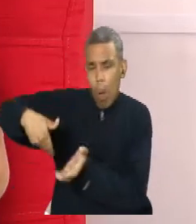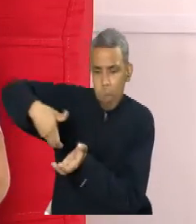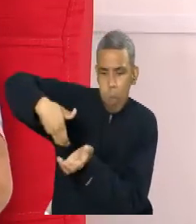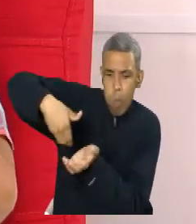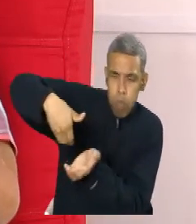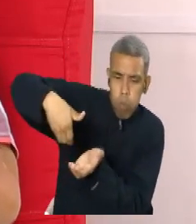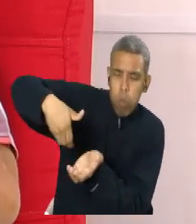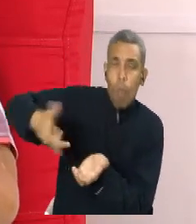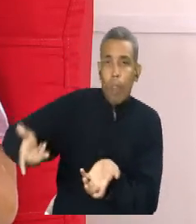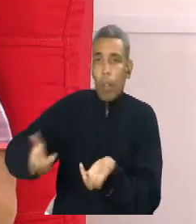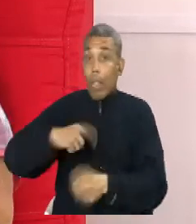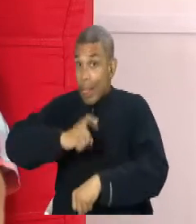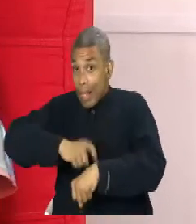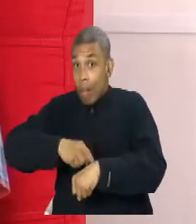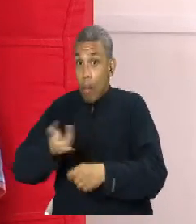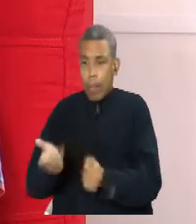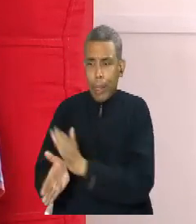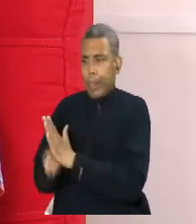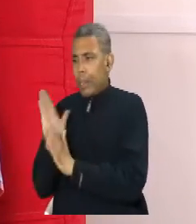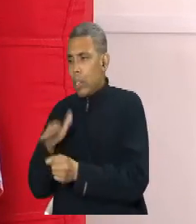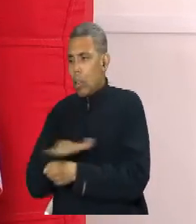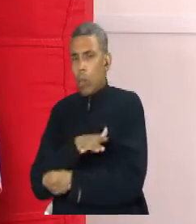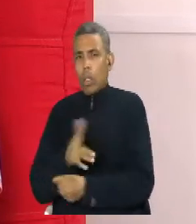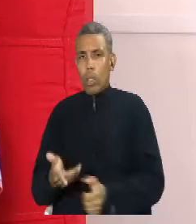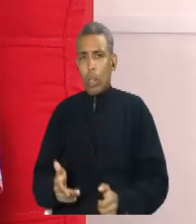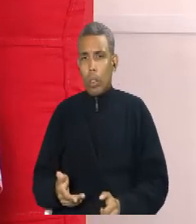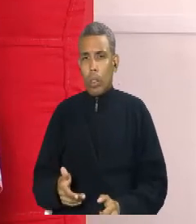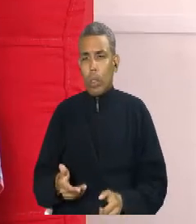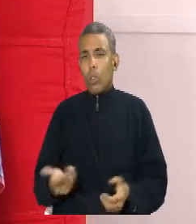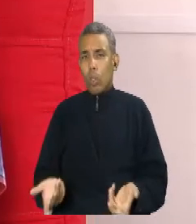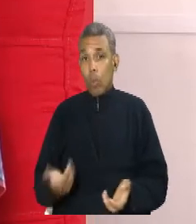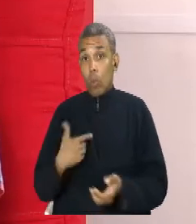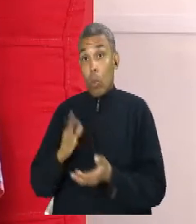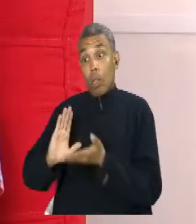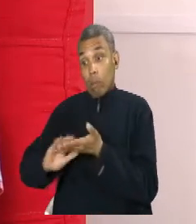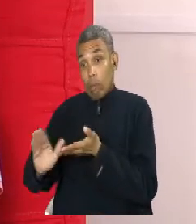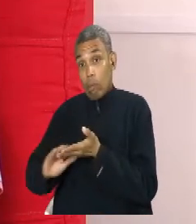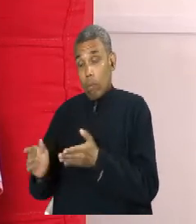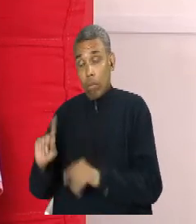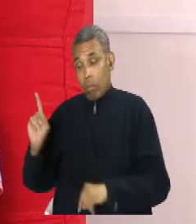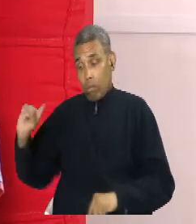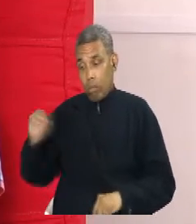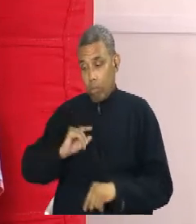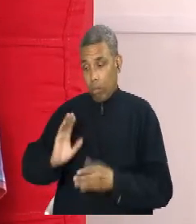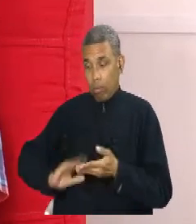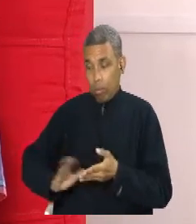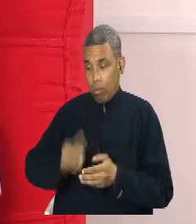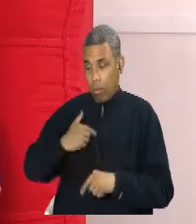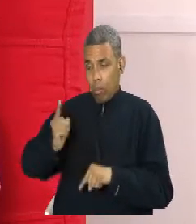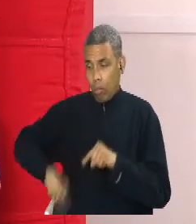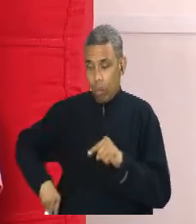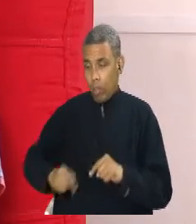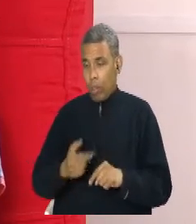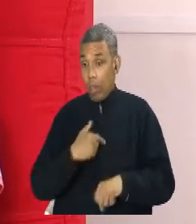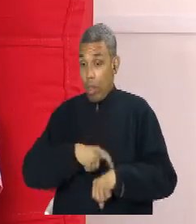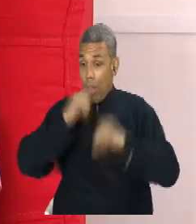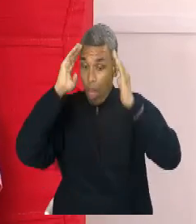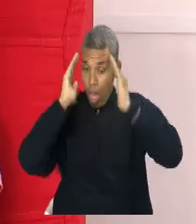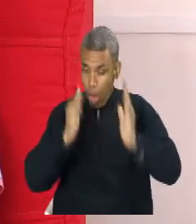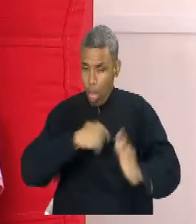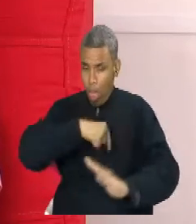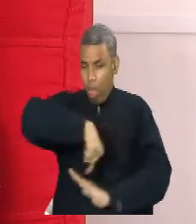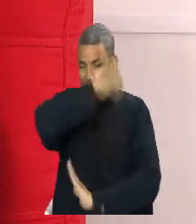uno haya considerado las cosas y que uno tenga resuelto no solamente la compra sino el